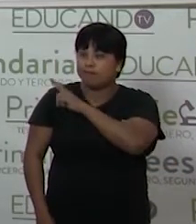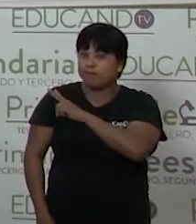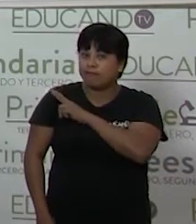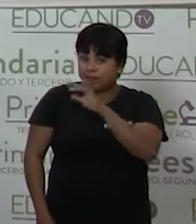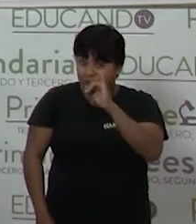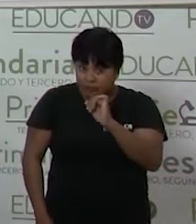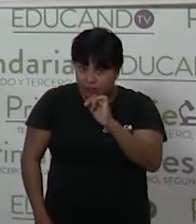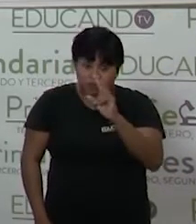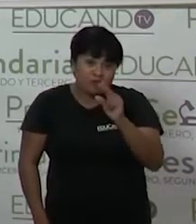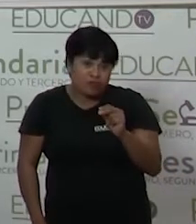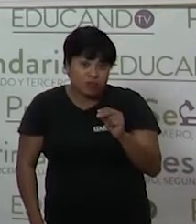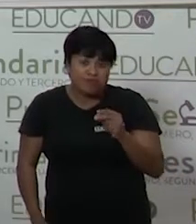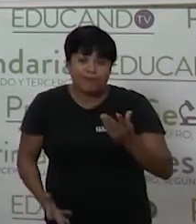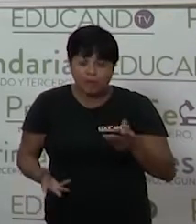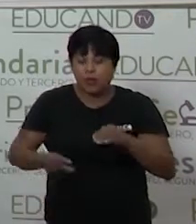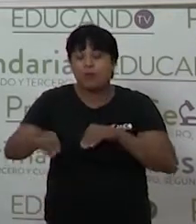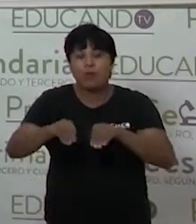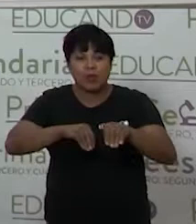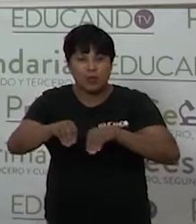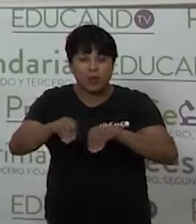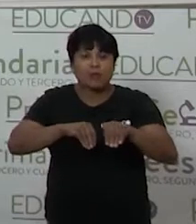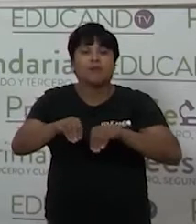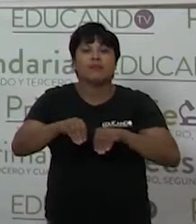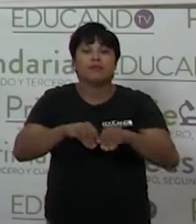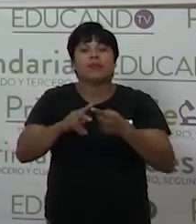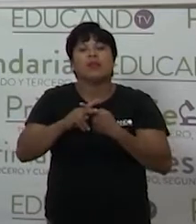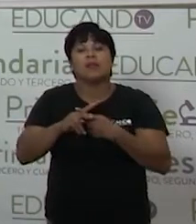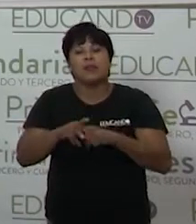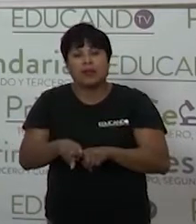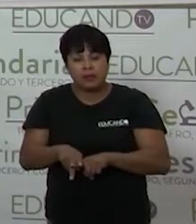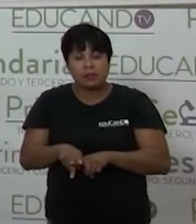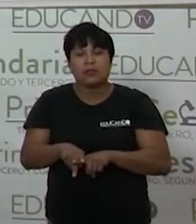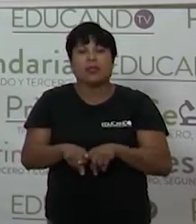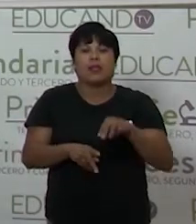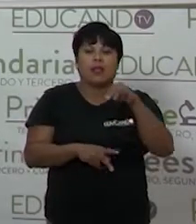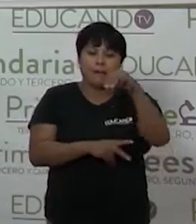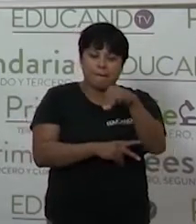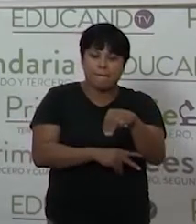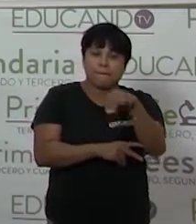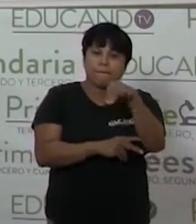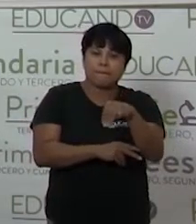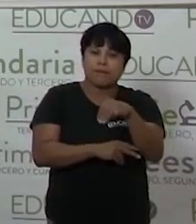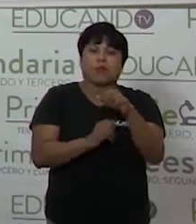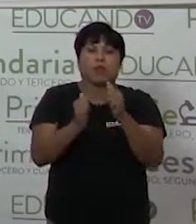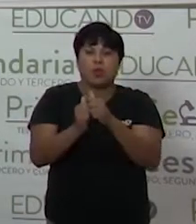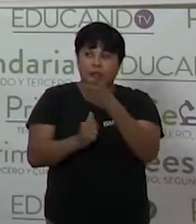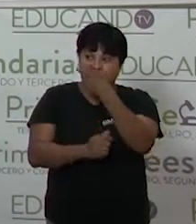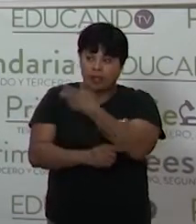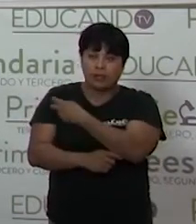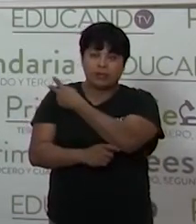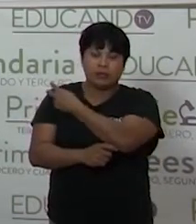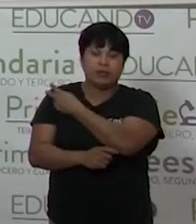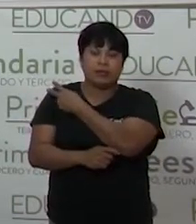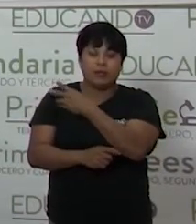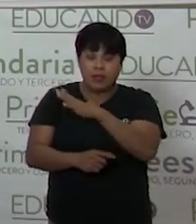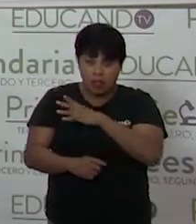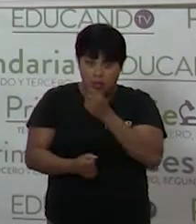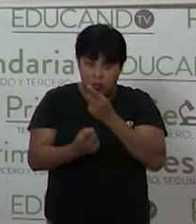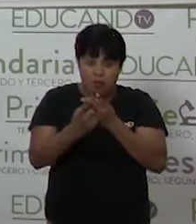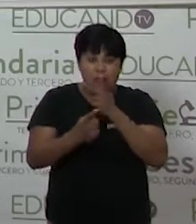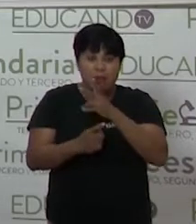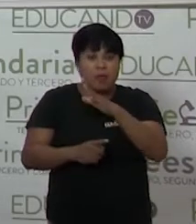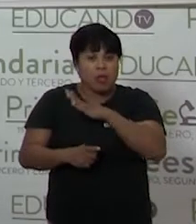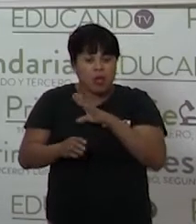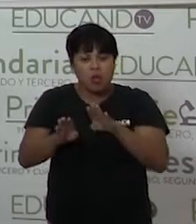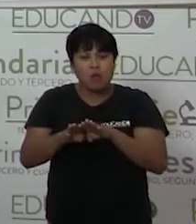sí no 99 empieza así con estas 2 alguna palabra